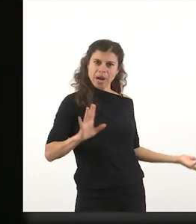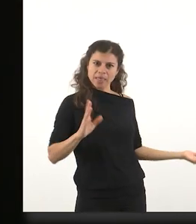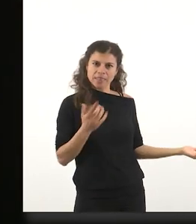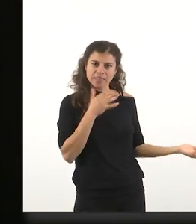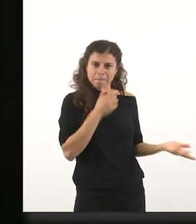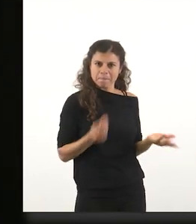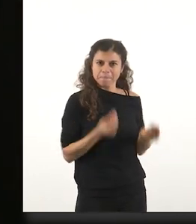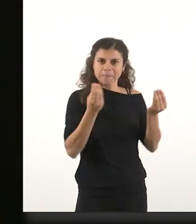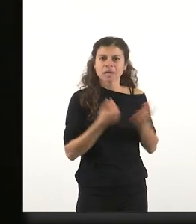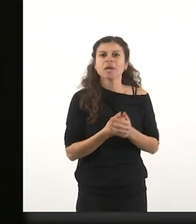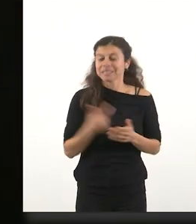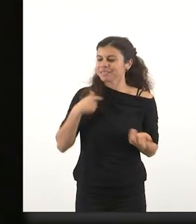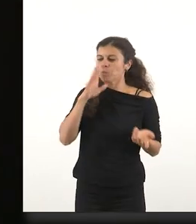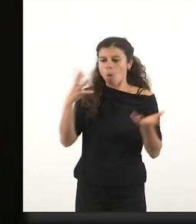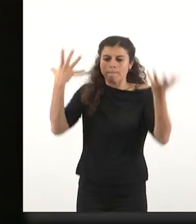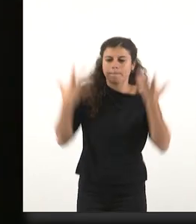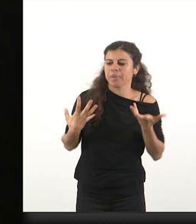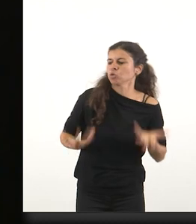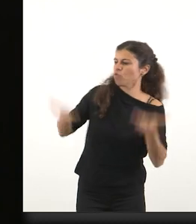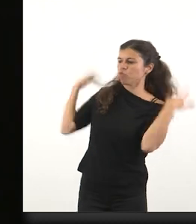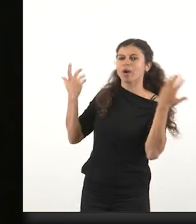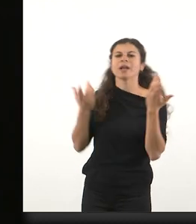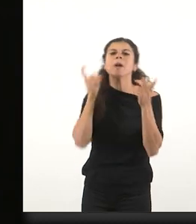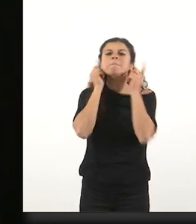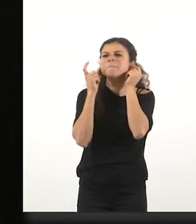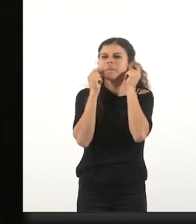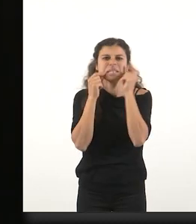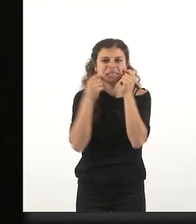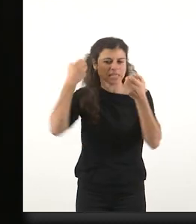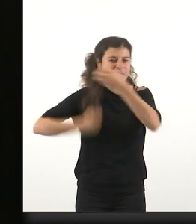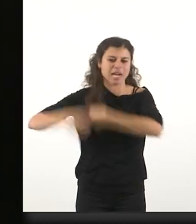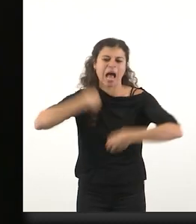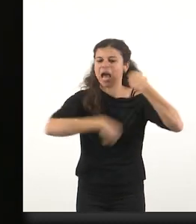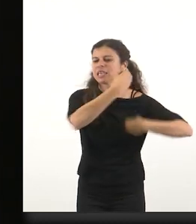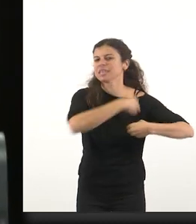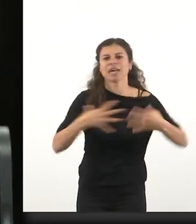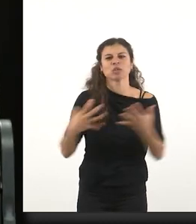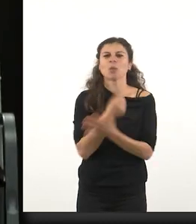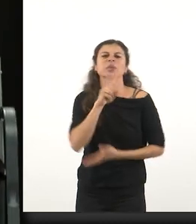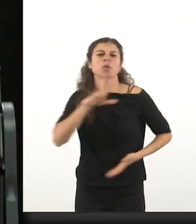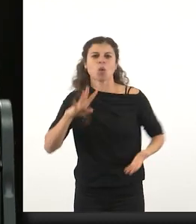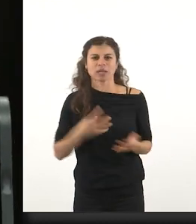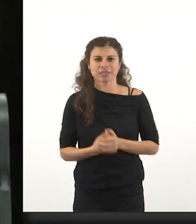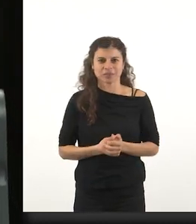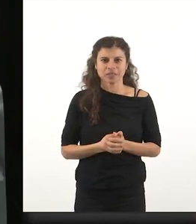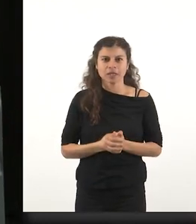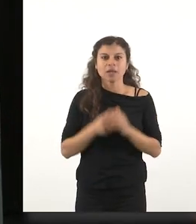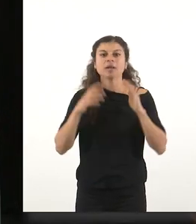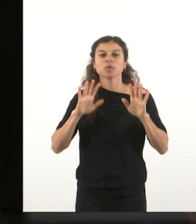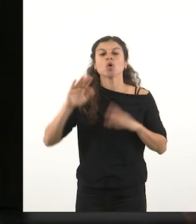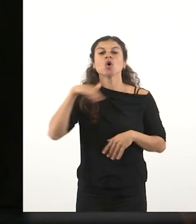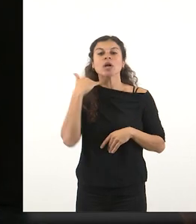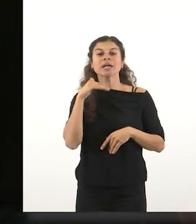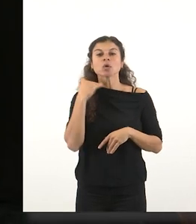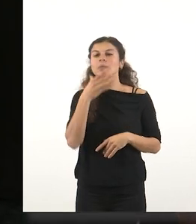que siento hasta como alas para volar. Todo arrastré los pies y quiero me dice con 15 me lo hice con 20 y tanto. No solo, ey, no solo cambie por fuera, ¿eh? Que recupere lo más bonito que me roba